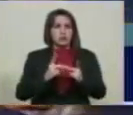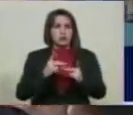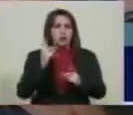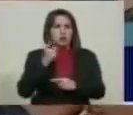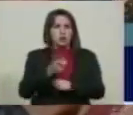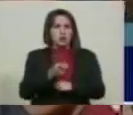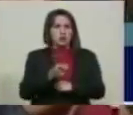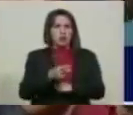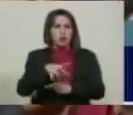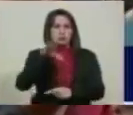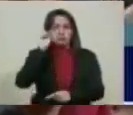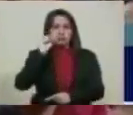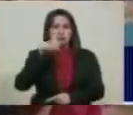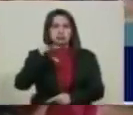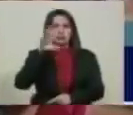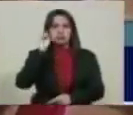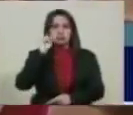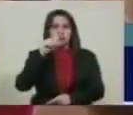comprendido.